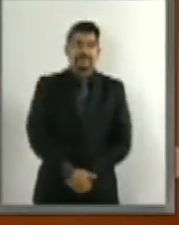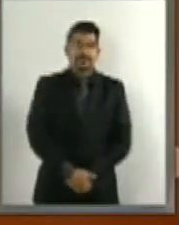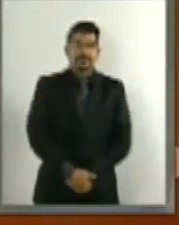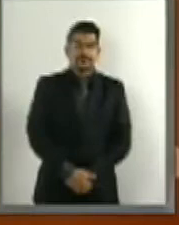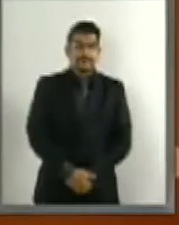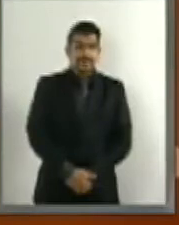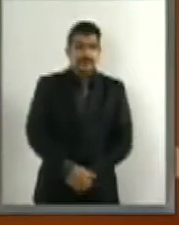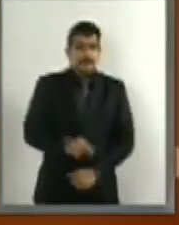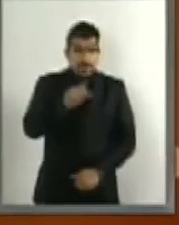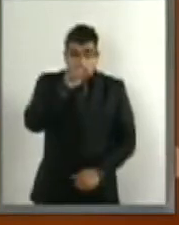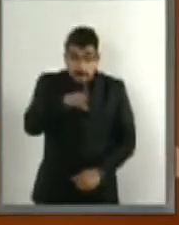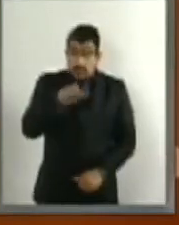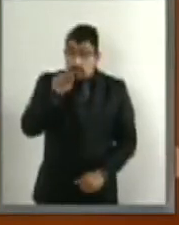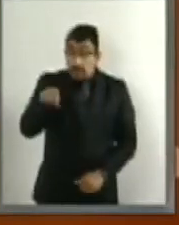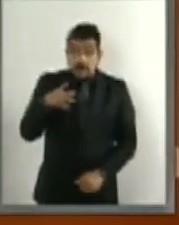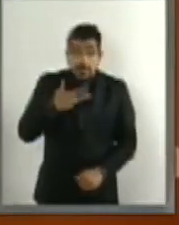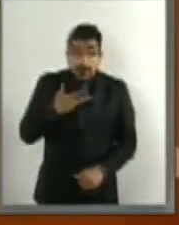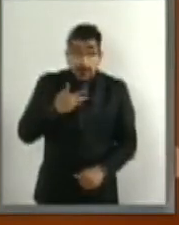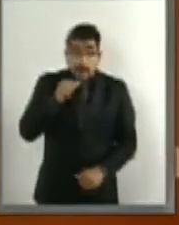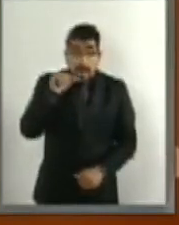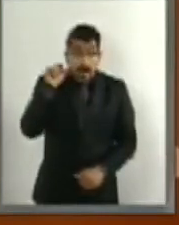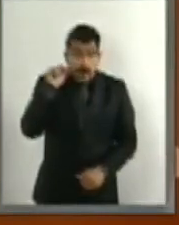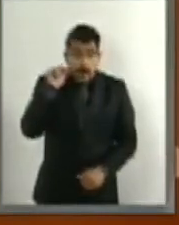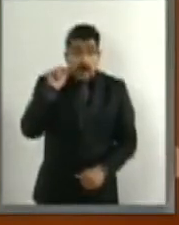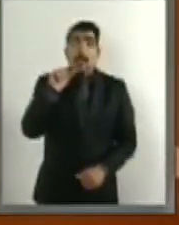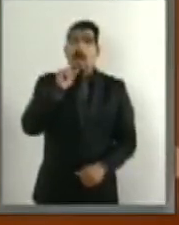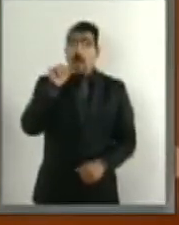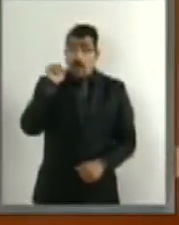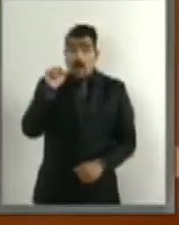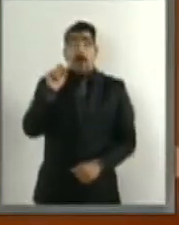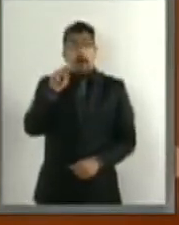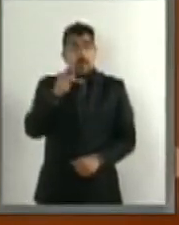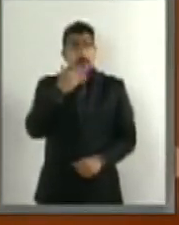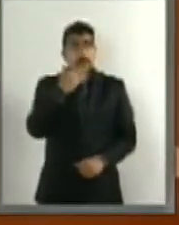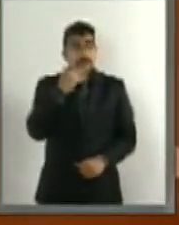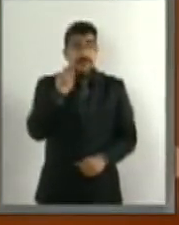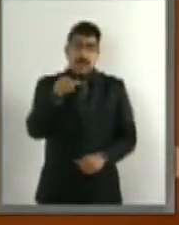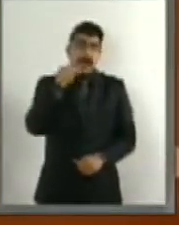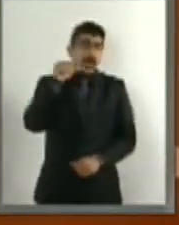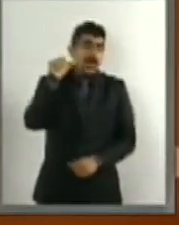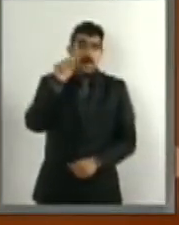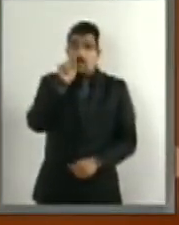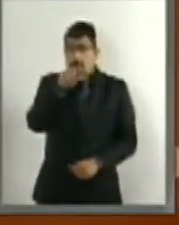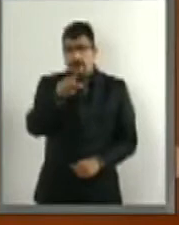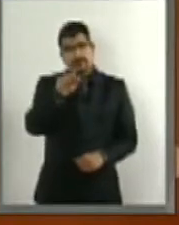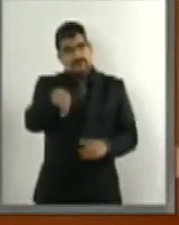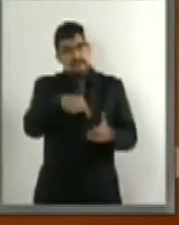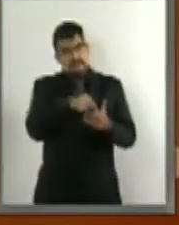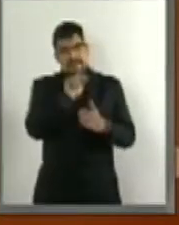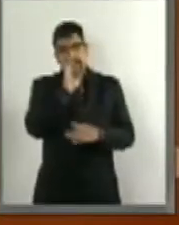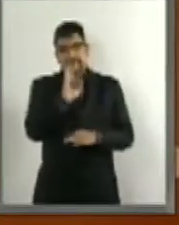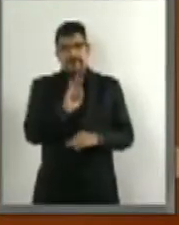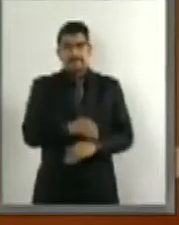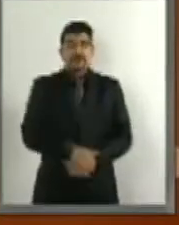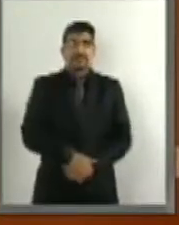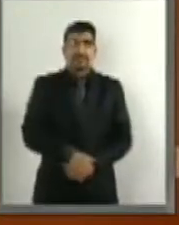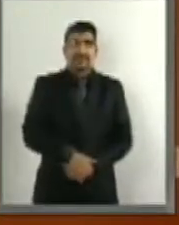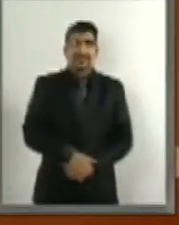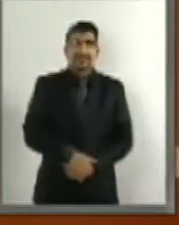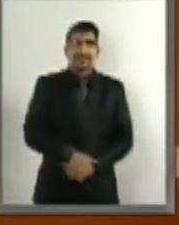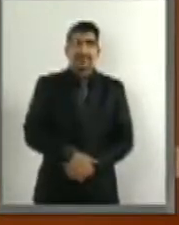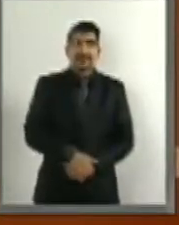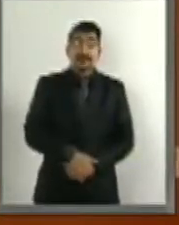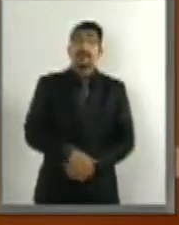¿Jalisco ya también implementó? Ayer, muy bien. Jalisco ayer. Nosotros desde el inicio de la